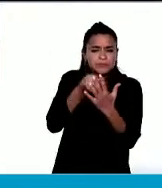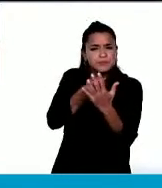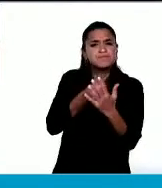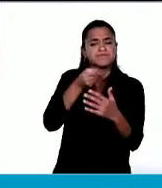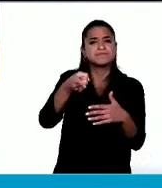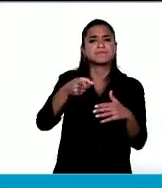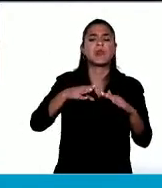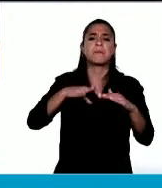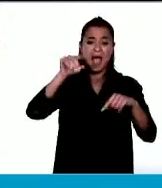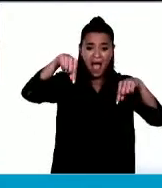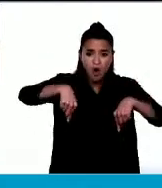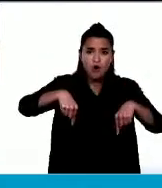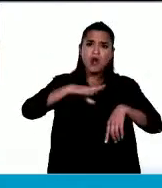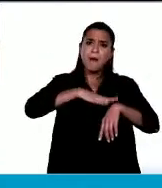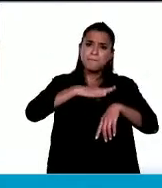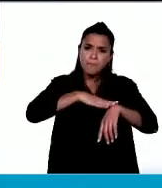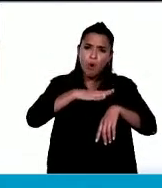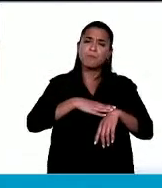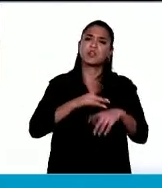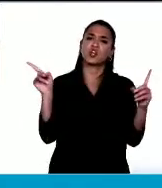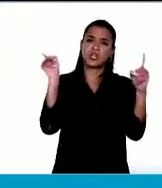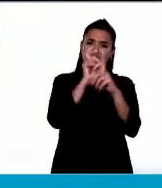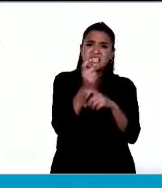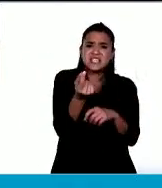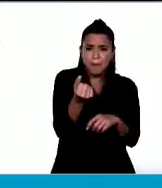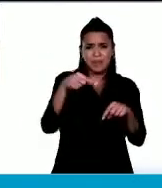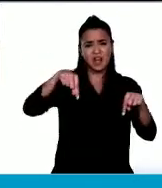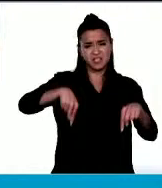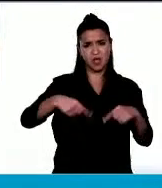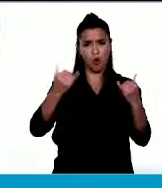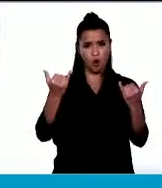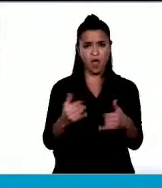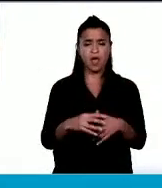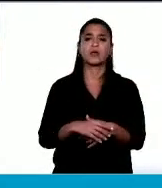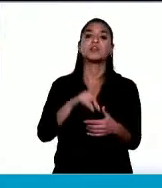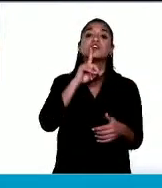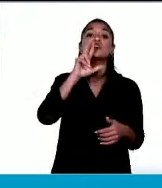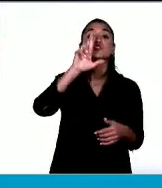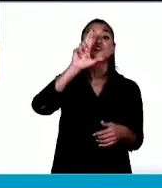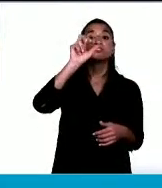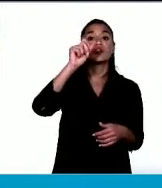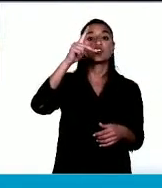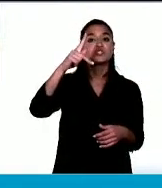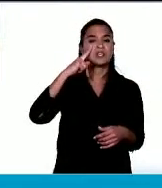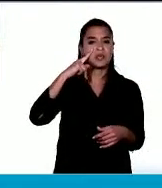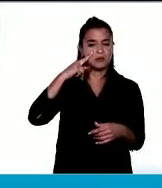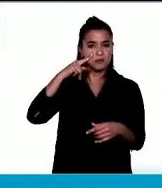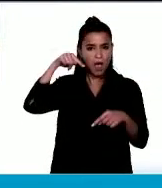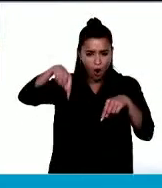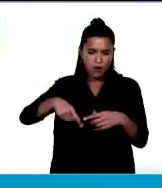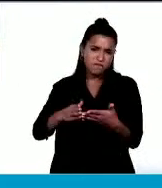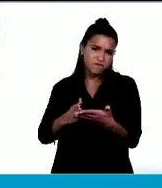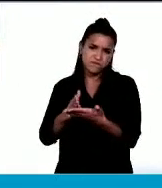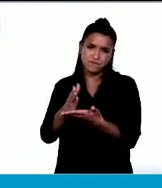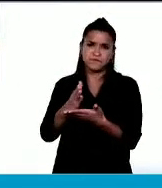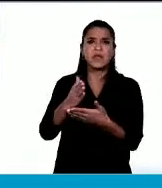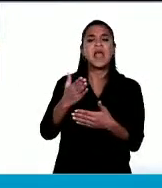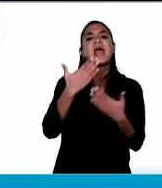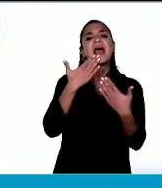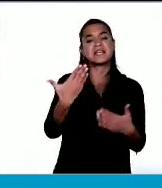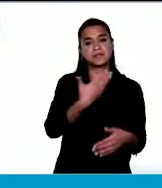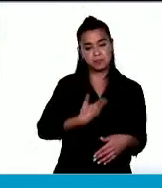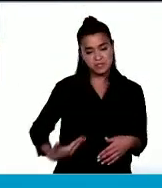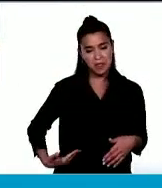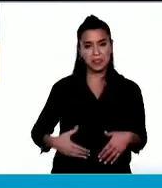en momentos de crisis capitalista como la que estamos viviendo. León Trotsky, más vigente que nunca. Gracias, señor presidente.